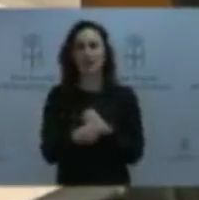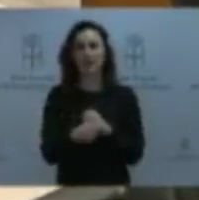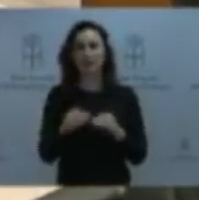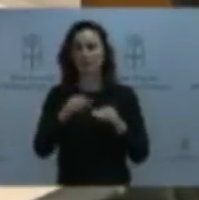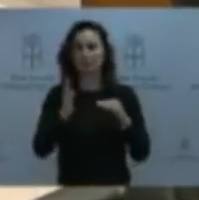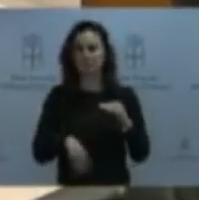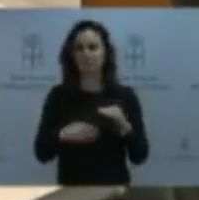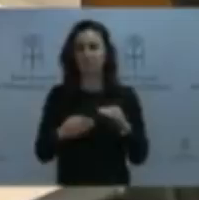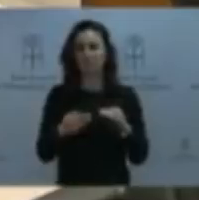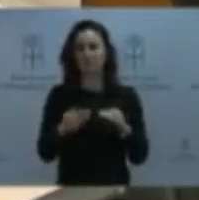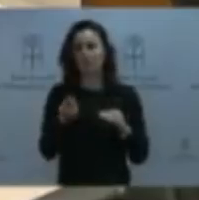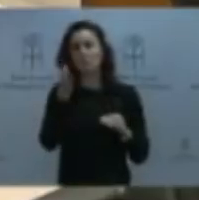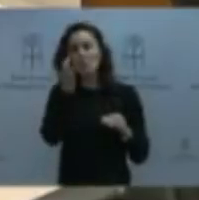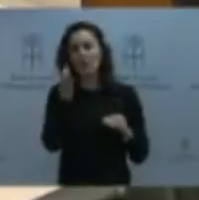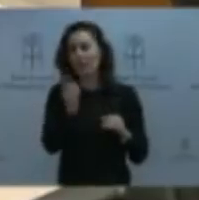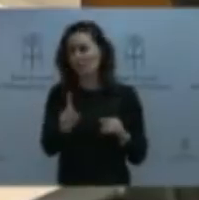brecha salarial